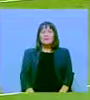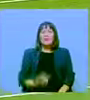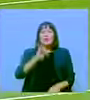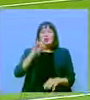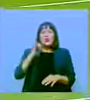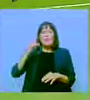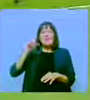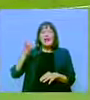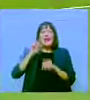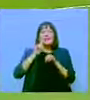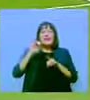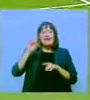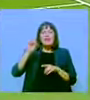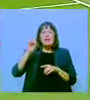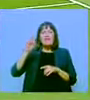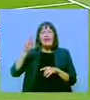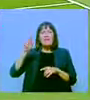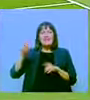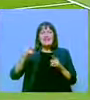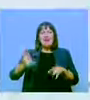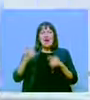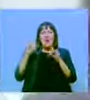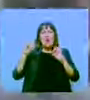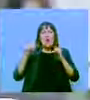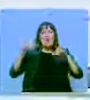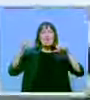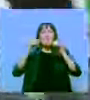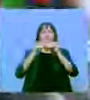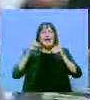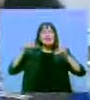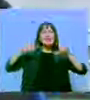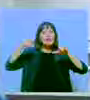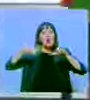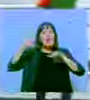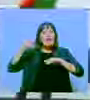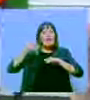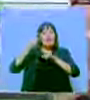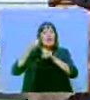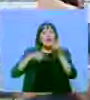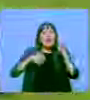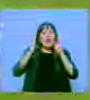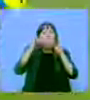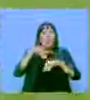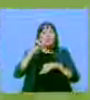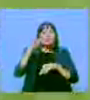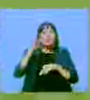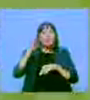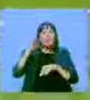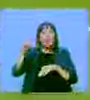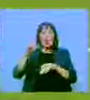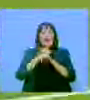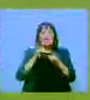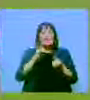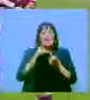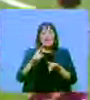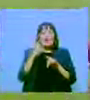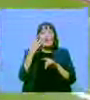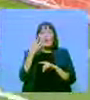Johan Venegas y David Ramírez son los jugadores que llegan con más goles al clásico después de la ausencia de Jonathan McDonald. Venegas anotó